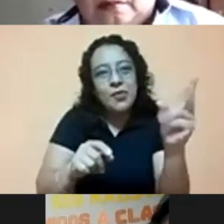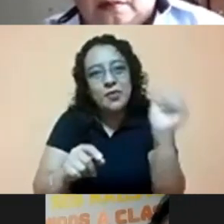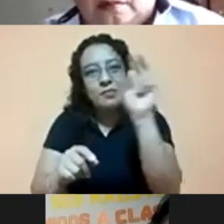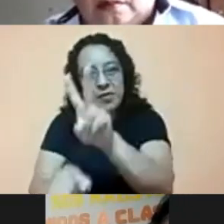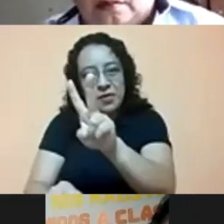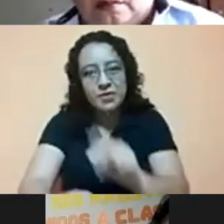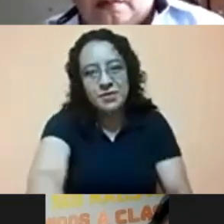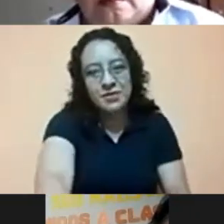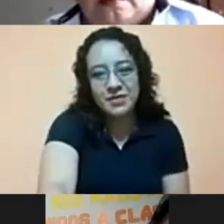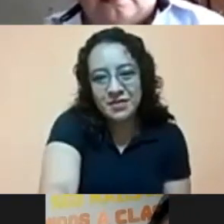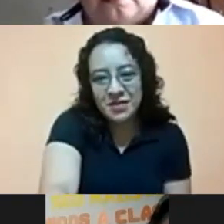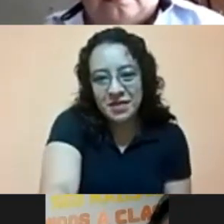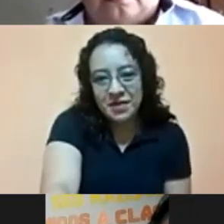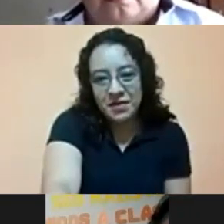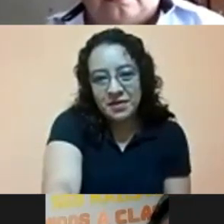corresponde.